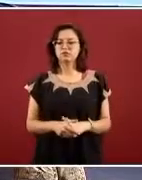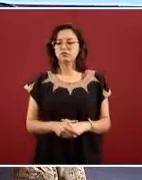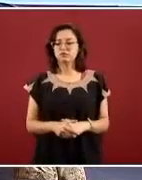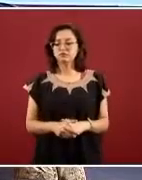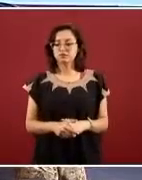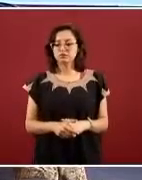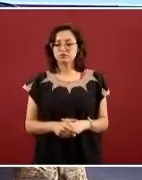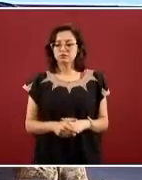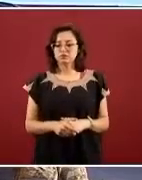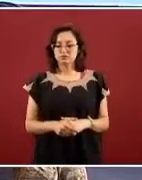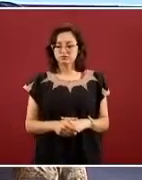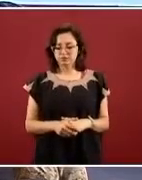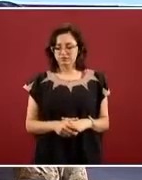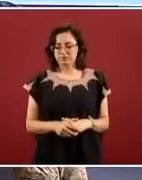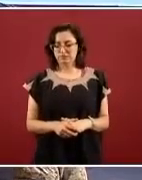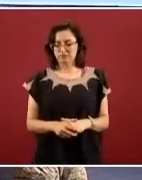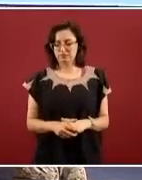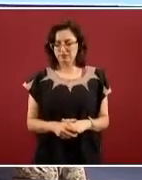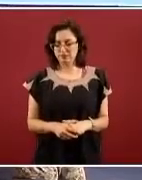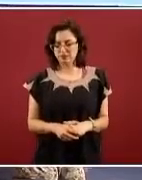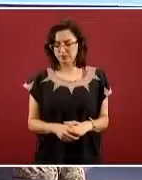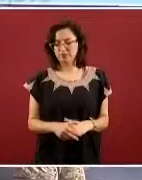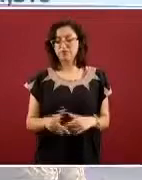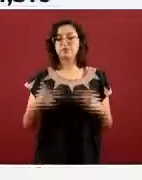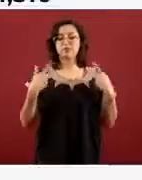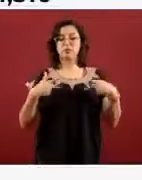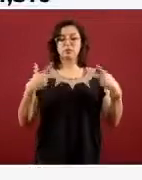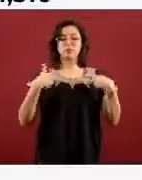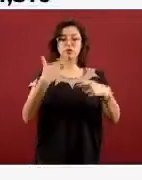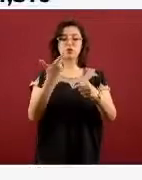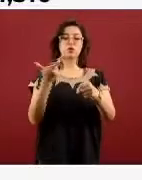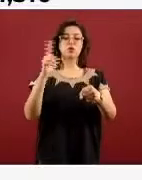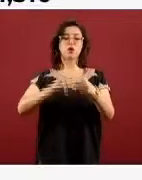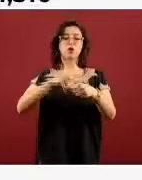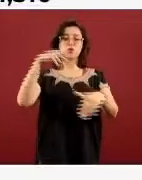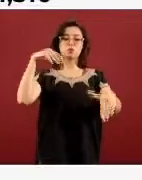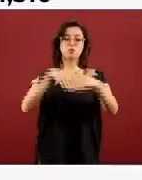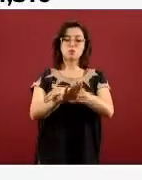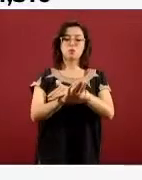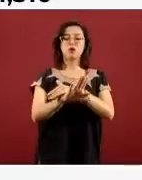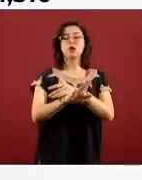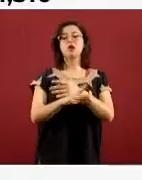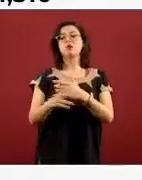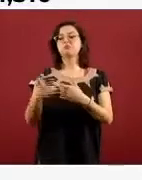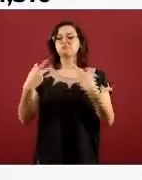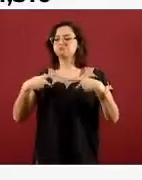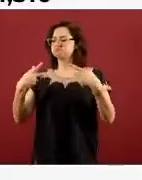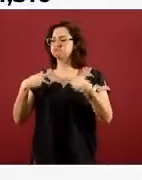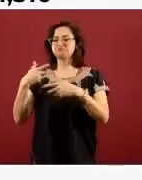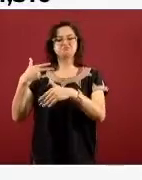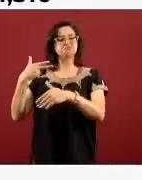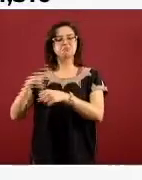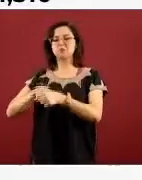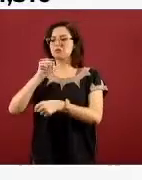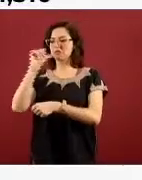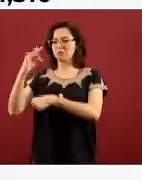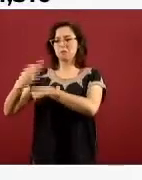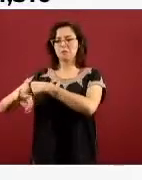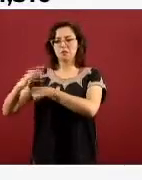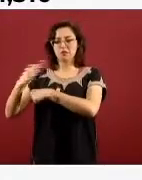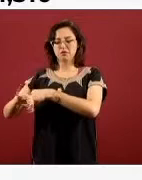nuestra distribución de casos hospitalizados comparados con ambulatorios, una diferencia